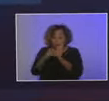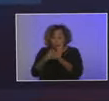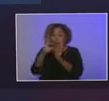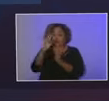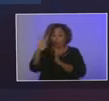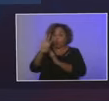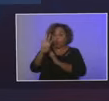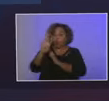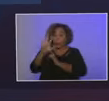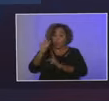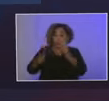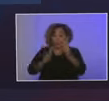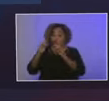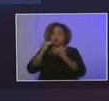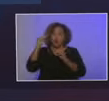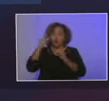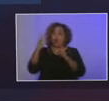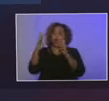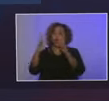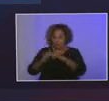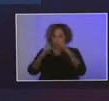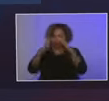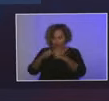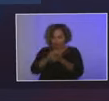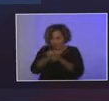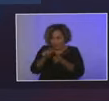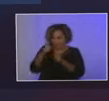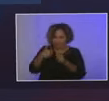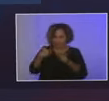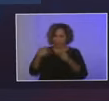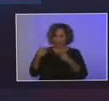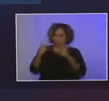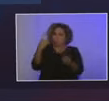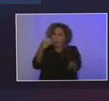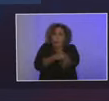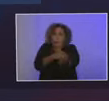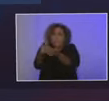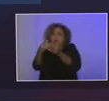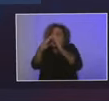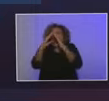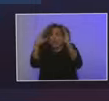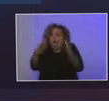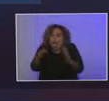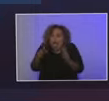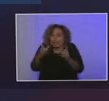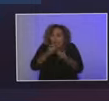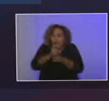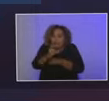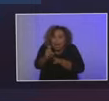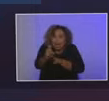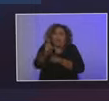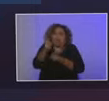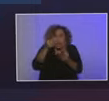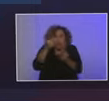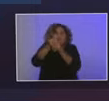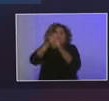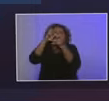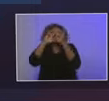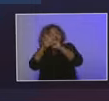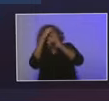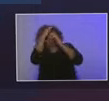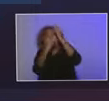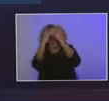1.138.000 hogares se afectaron. O sea, un dato increíble. 1 millón de casas fueron afectadas, impactadas por el huracán